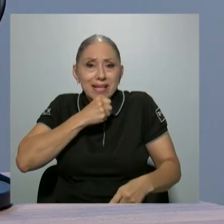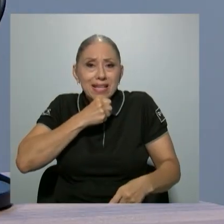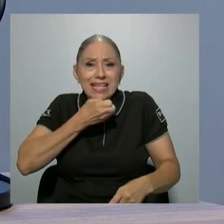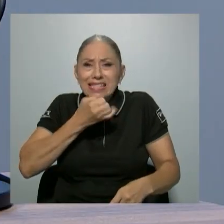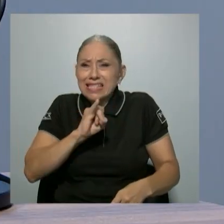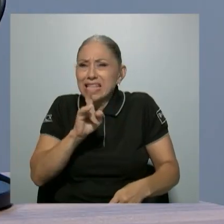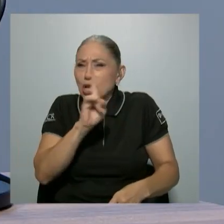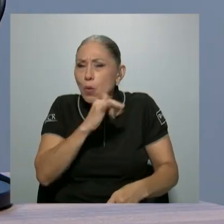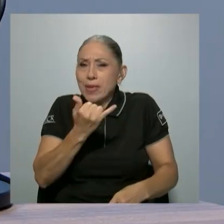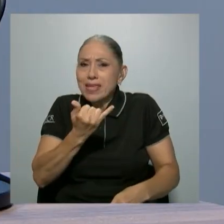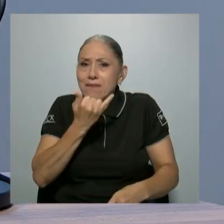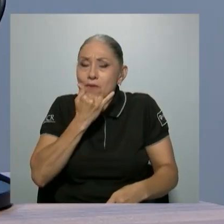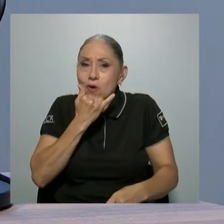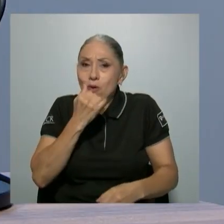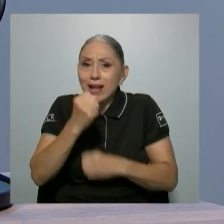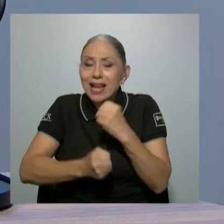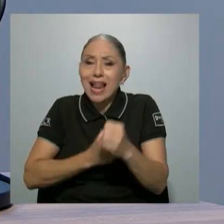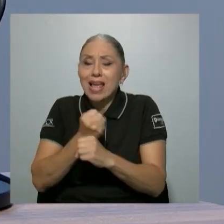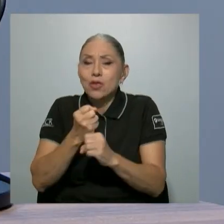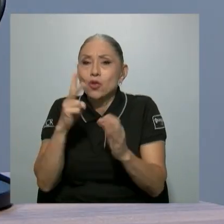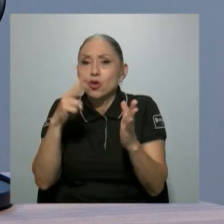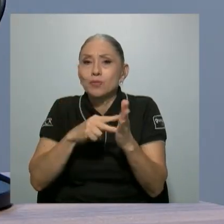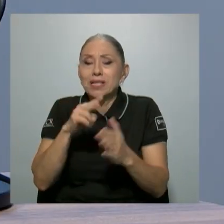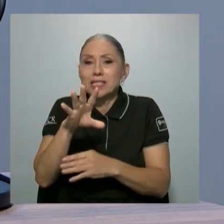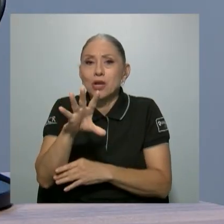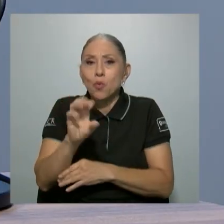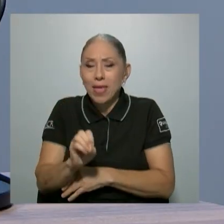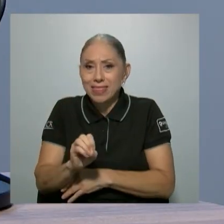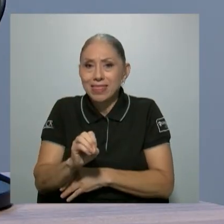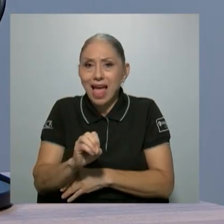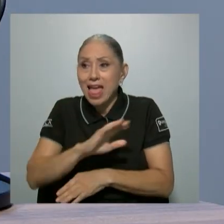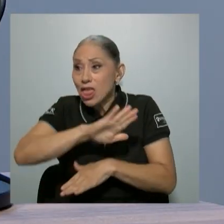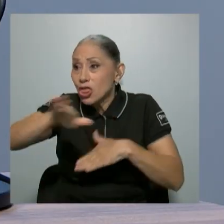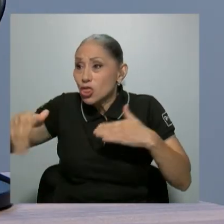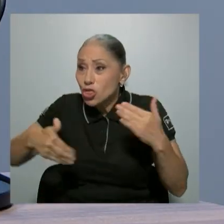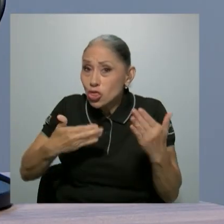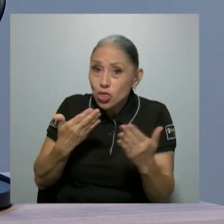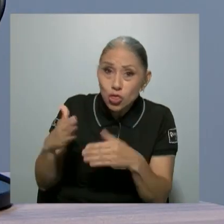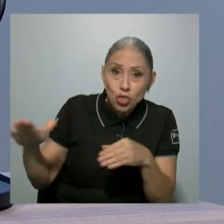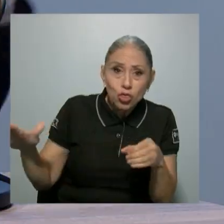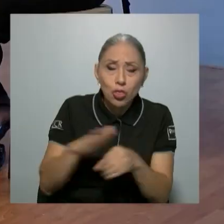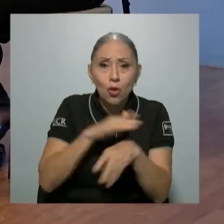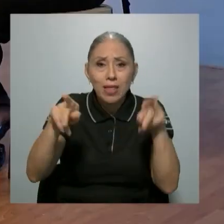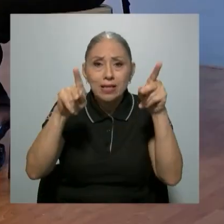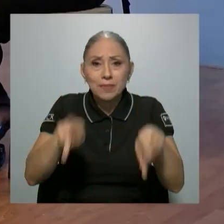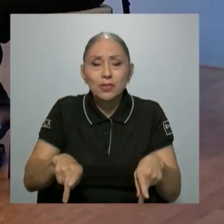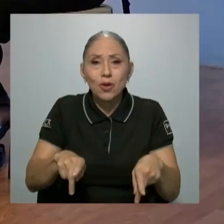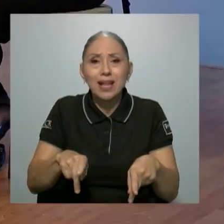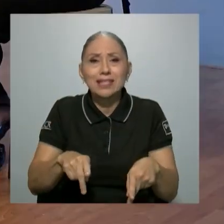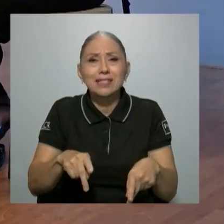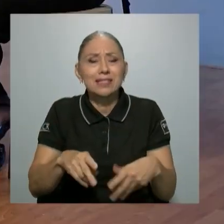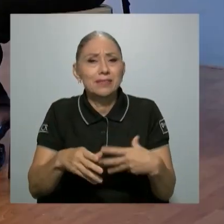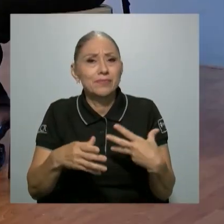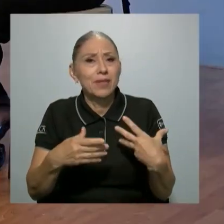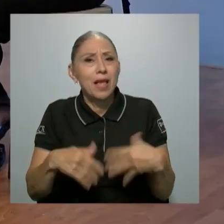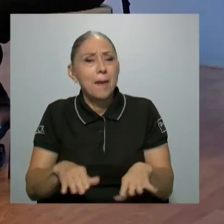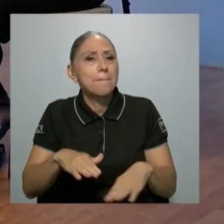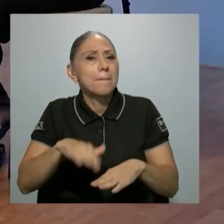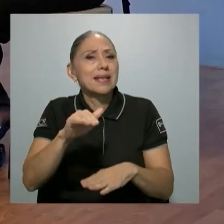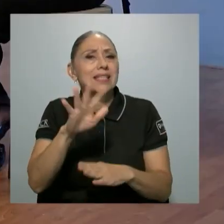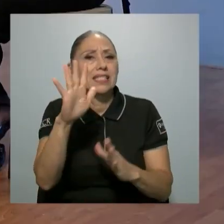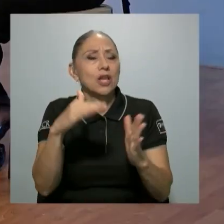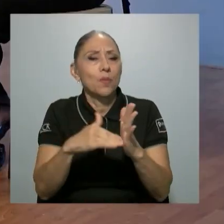de 5.4 millones de habitantes, y ese va a ser la cima. Entonces, una